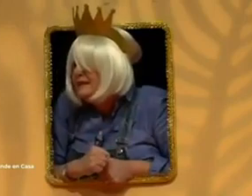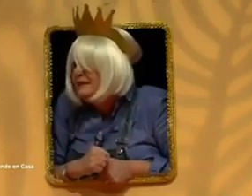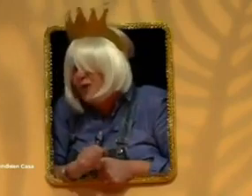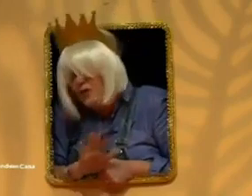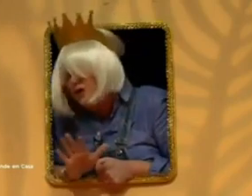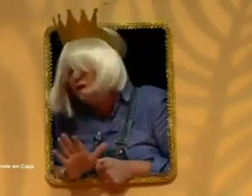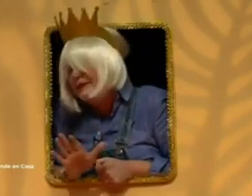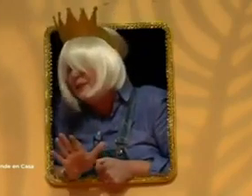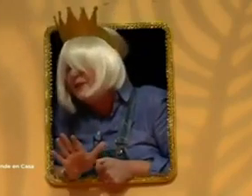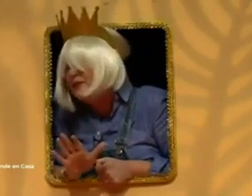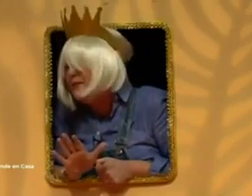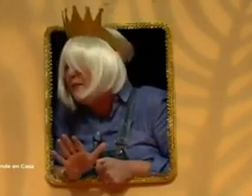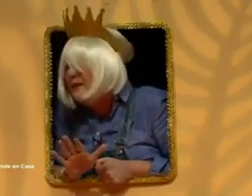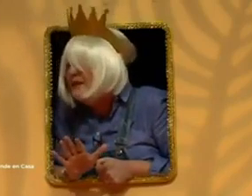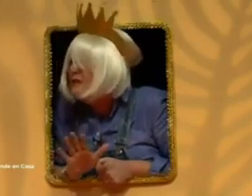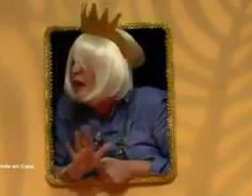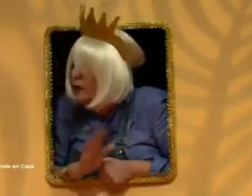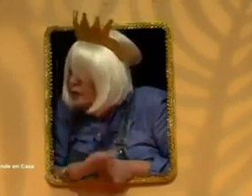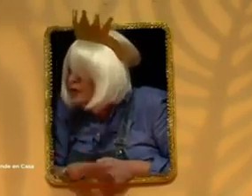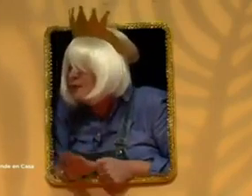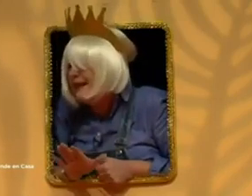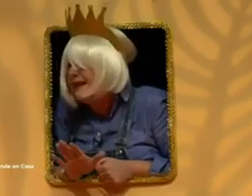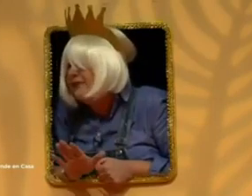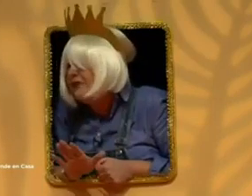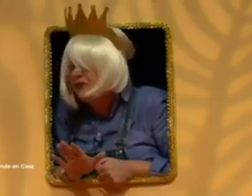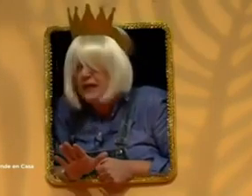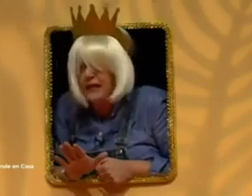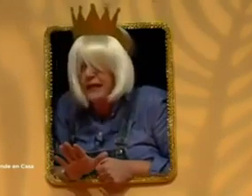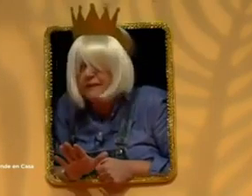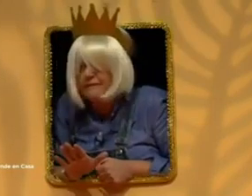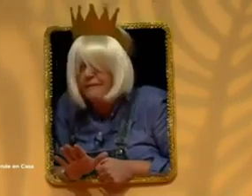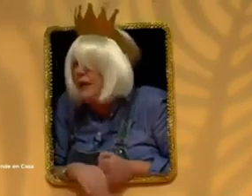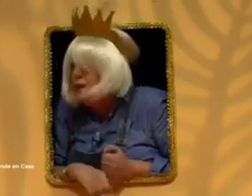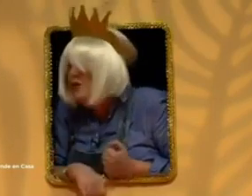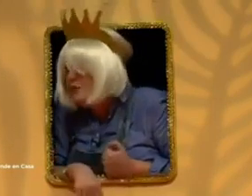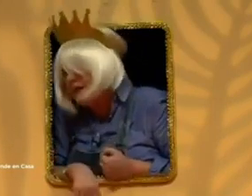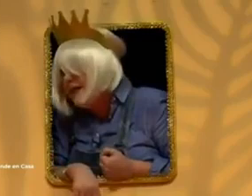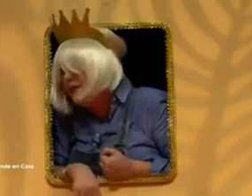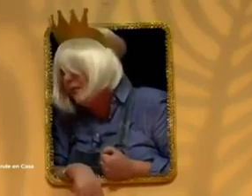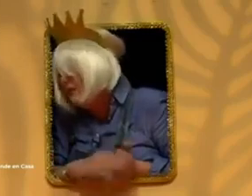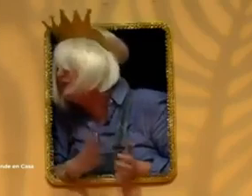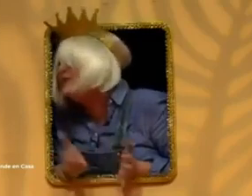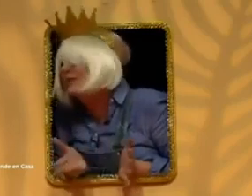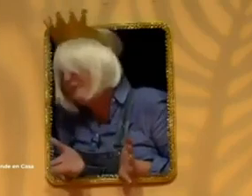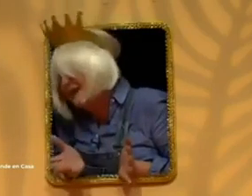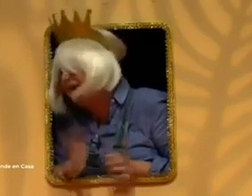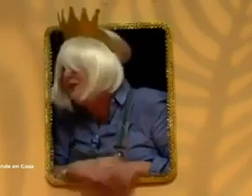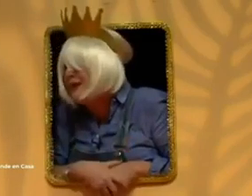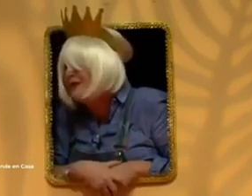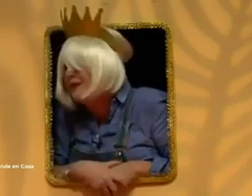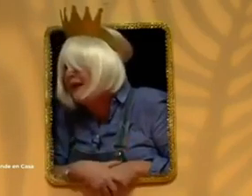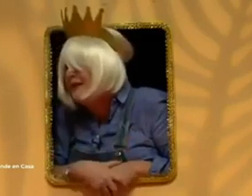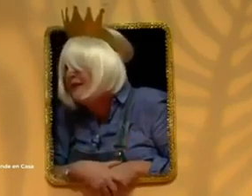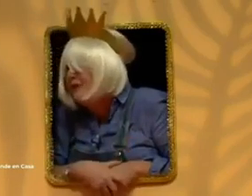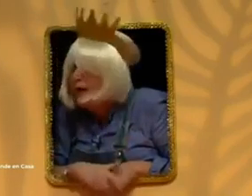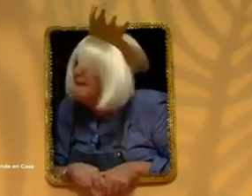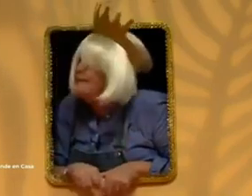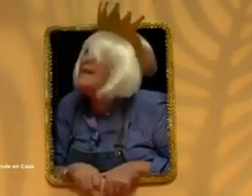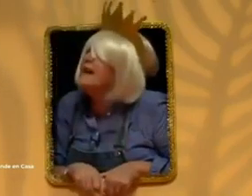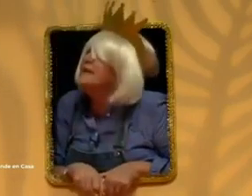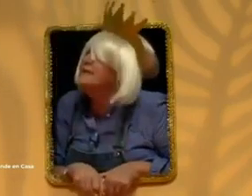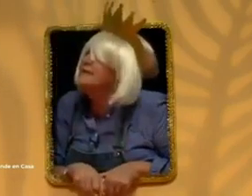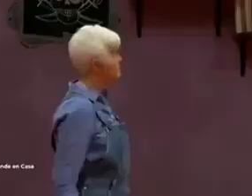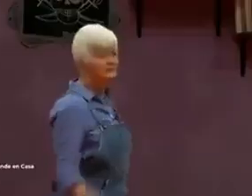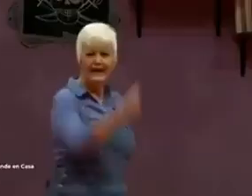además lo único que te pido es que me prestes algunos barquitos y unos marineros, porque si no, pues ¿quién maneja los barcos, verdad? ¡Lo